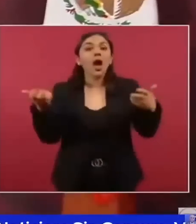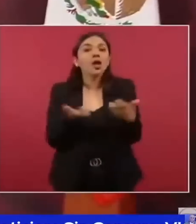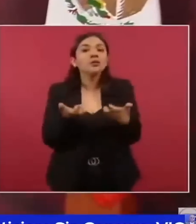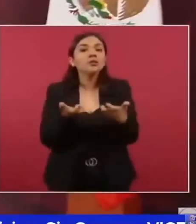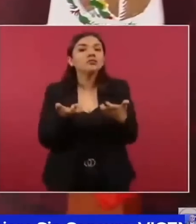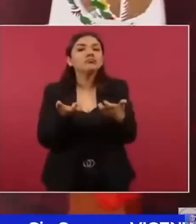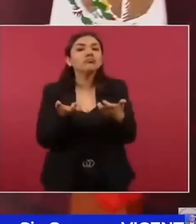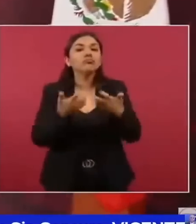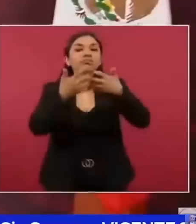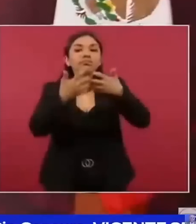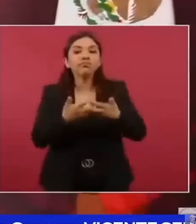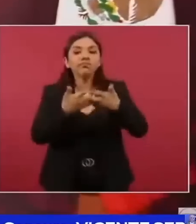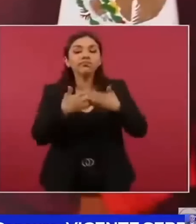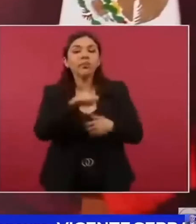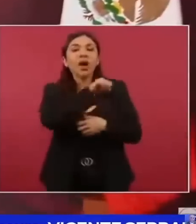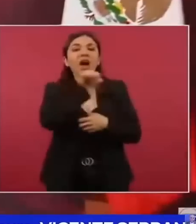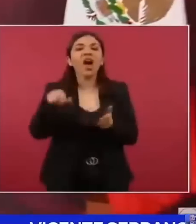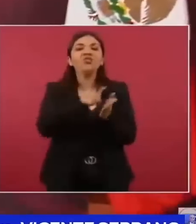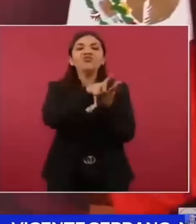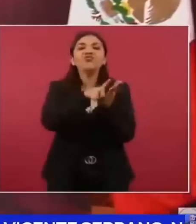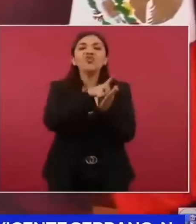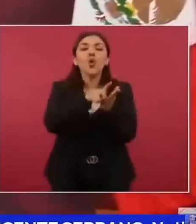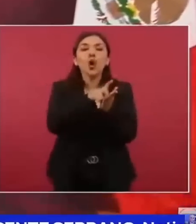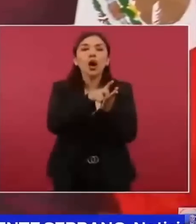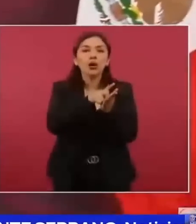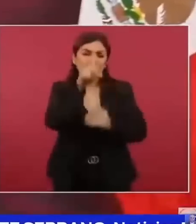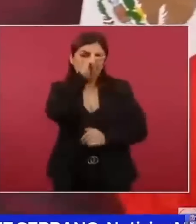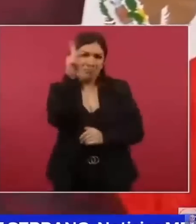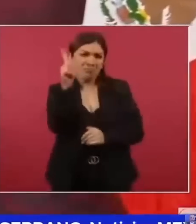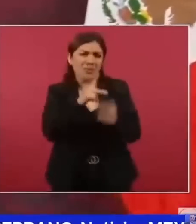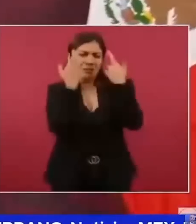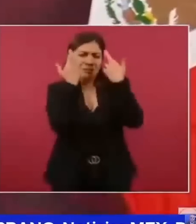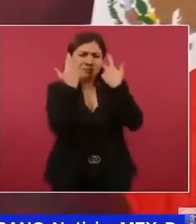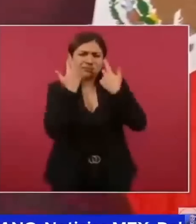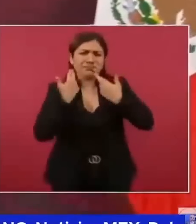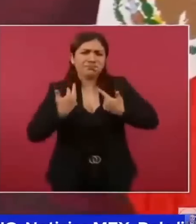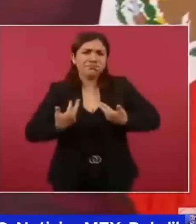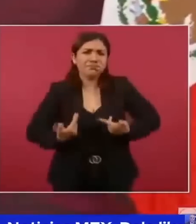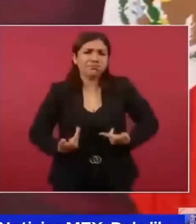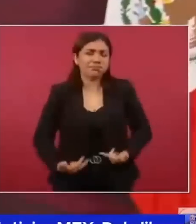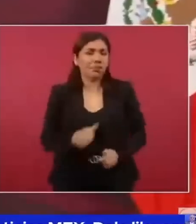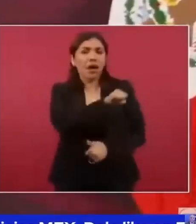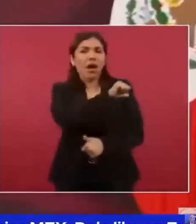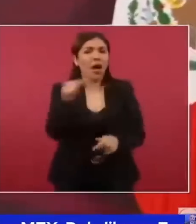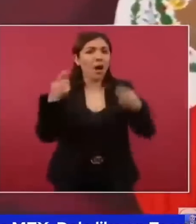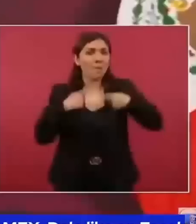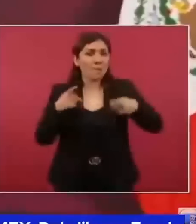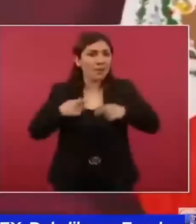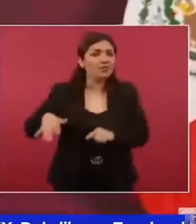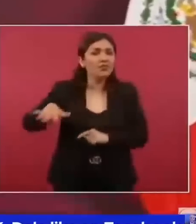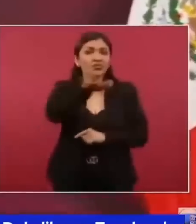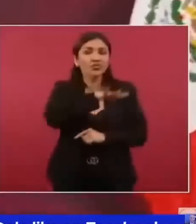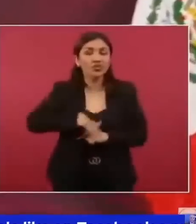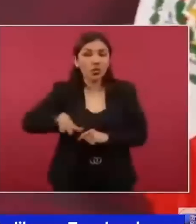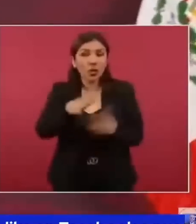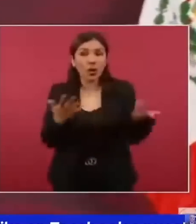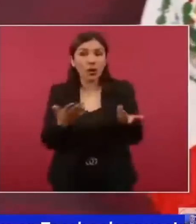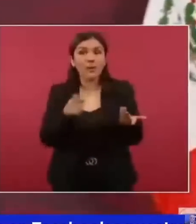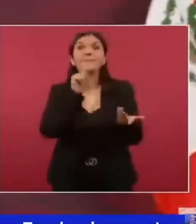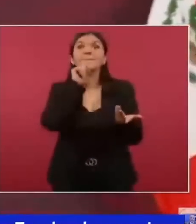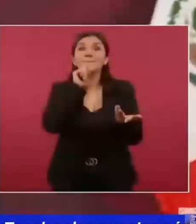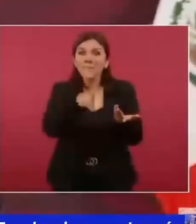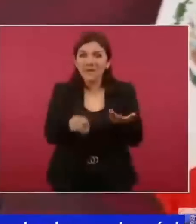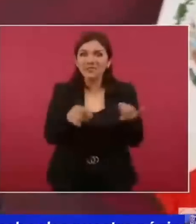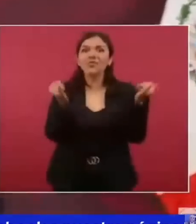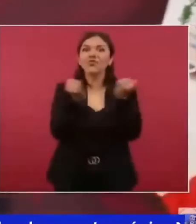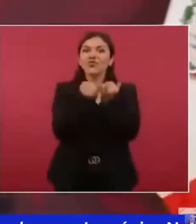se hacen esas drogas que destruyen a la población. También nos hemos